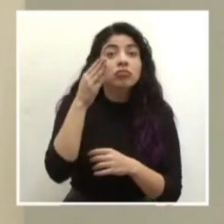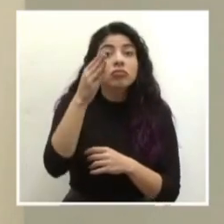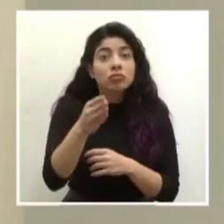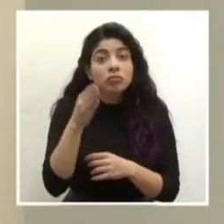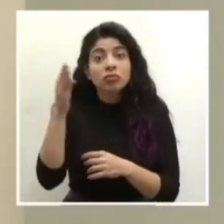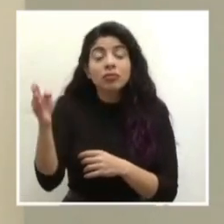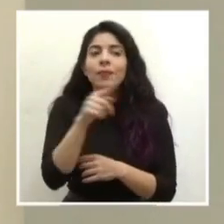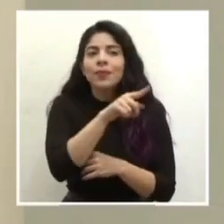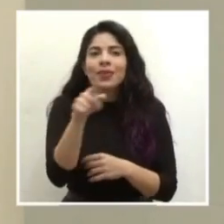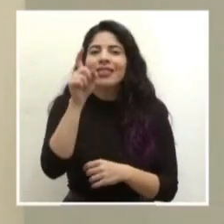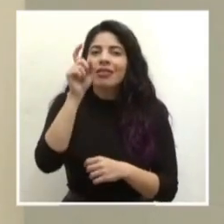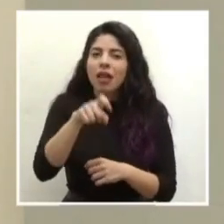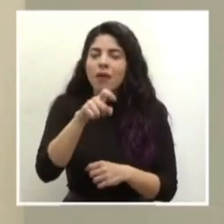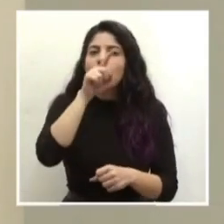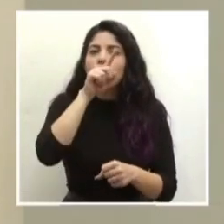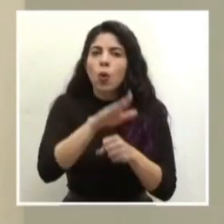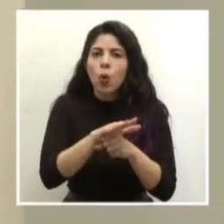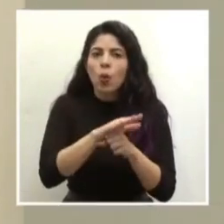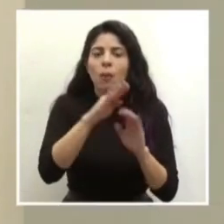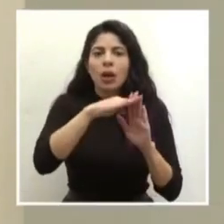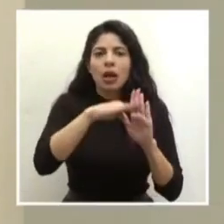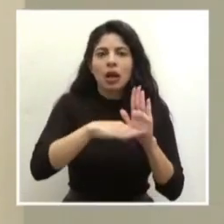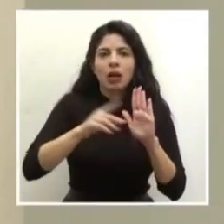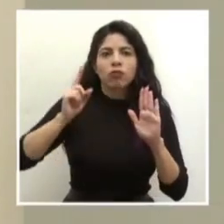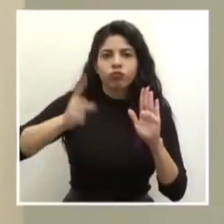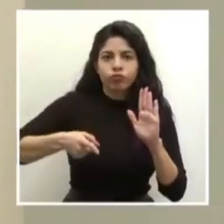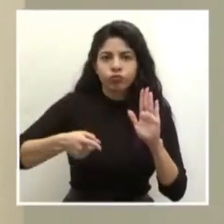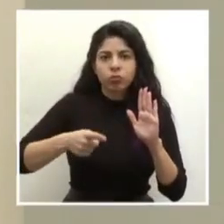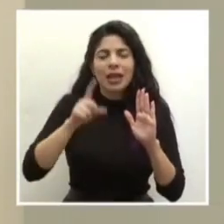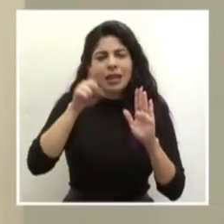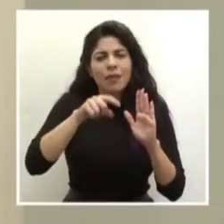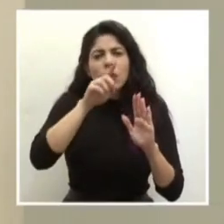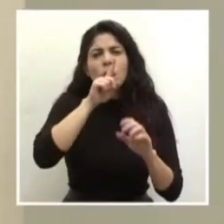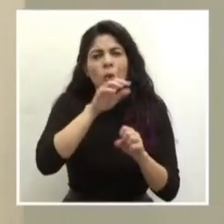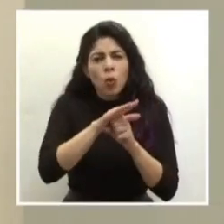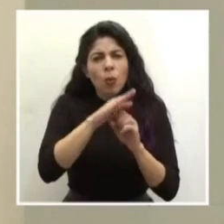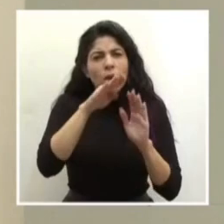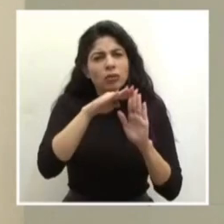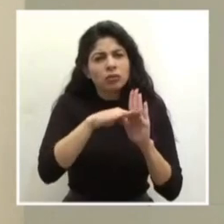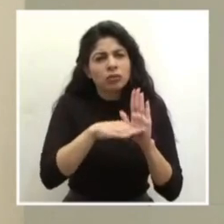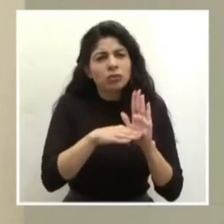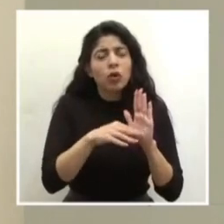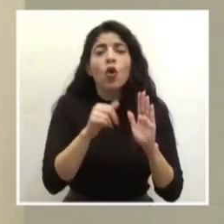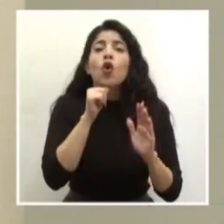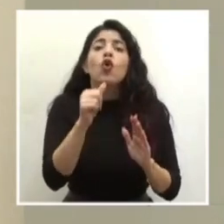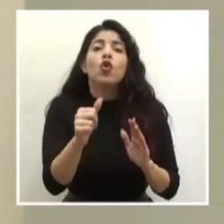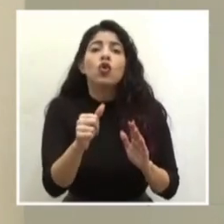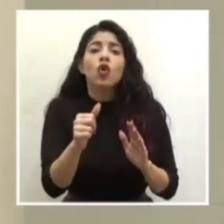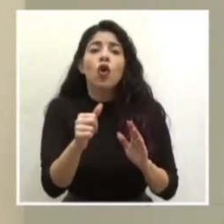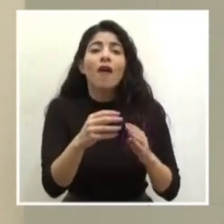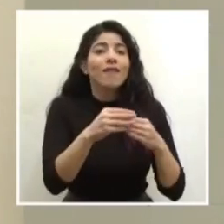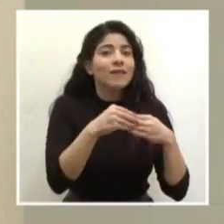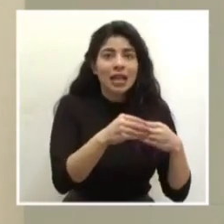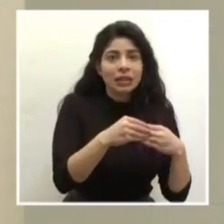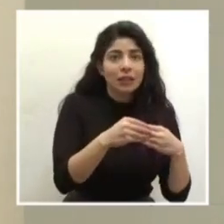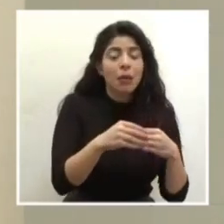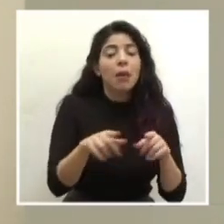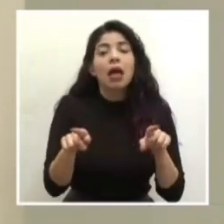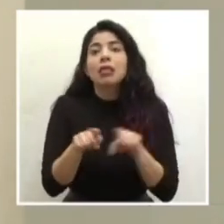cumplir las directrices. Las hagan cumplir al pie de la letra, no las flexibilicen, pero tampoco